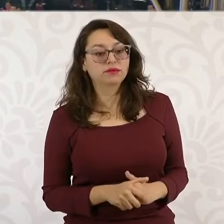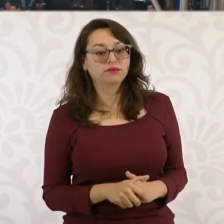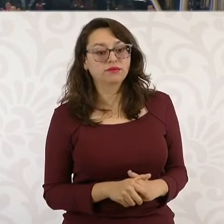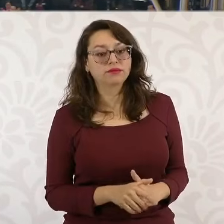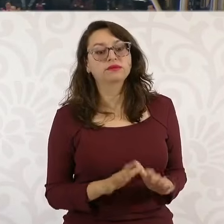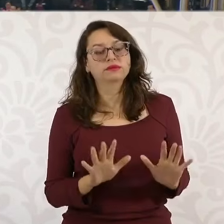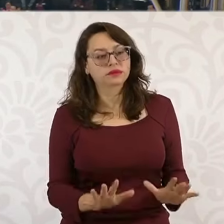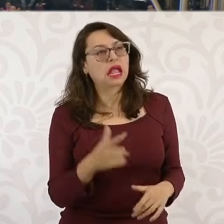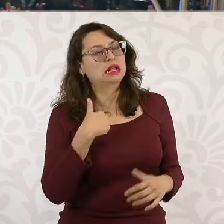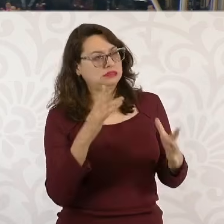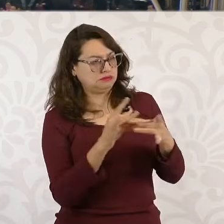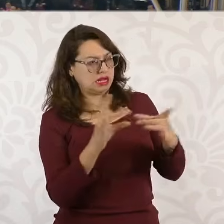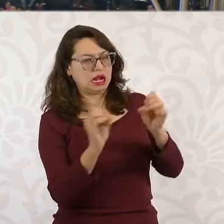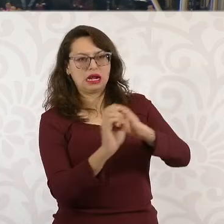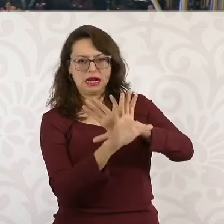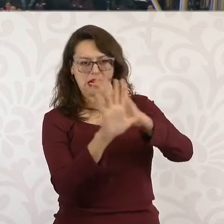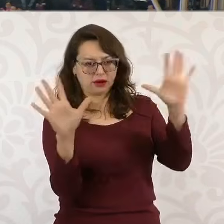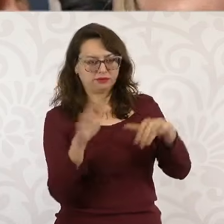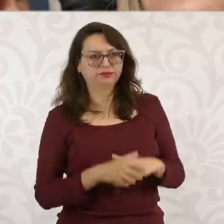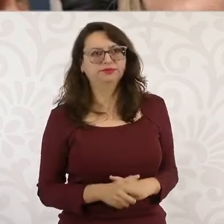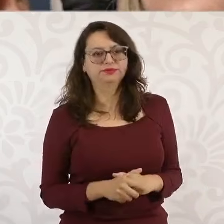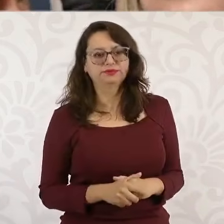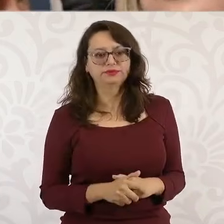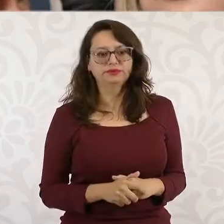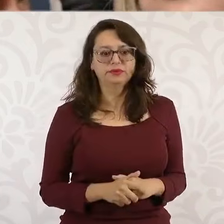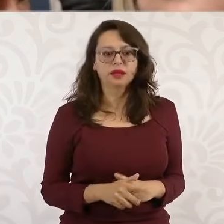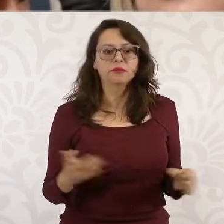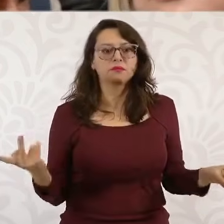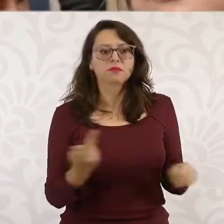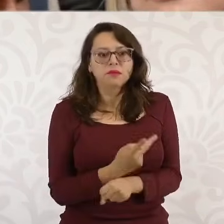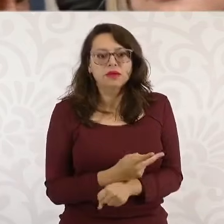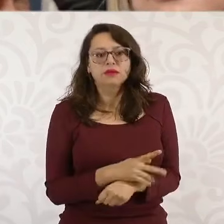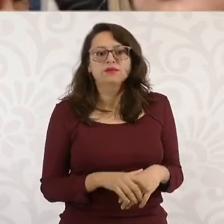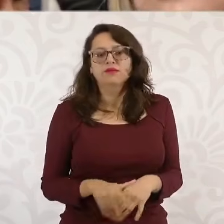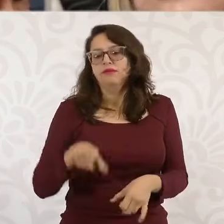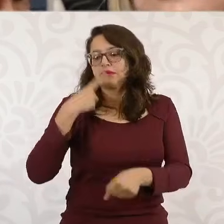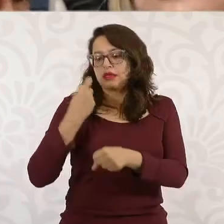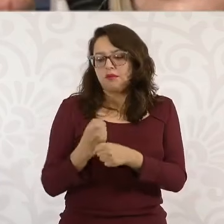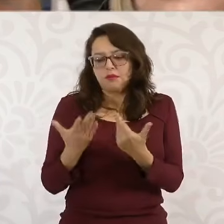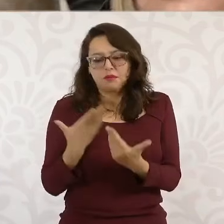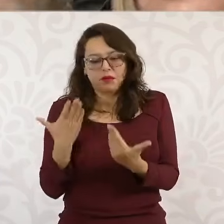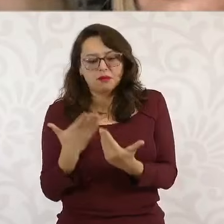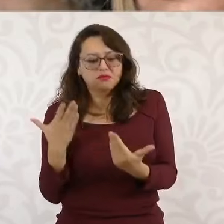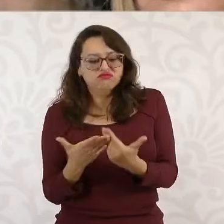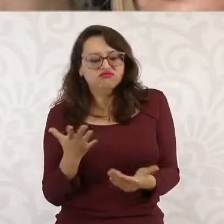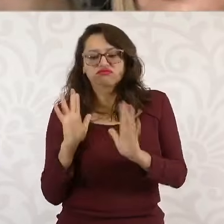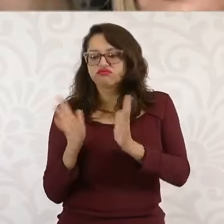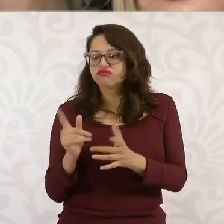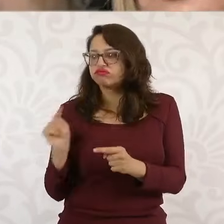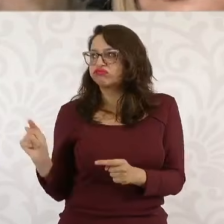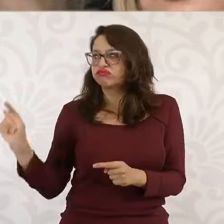solo para que nos quede claro, la primera minoría ya es algo que sucede en Ciudad de México, en Estado de México, en otras entidades de la República. Pero